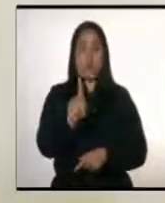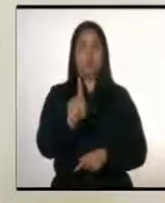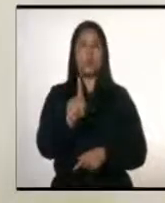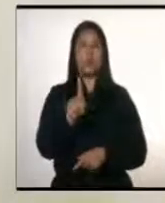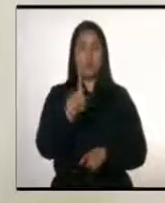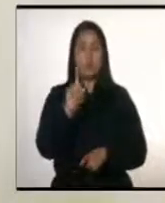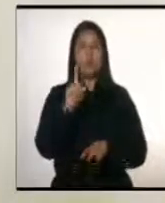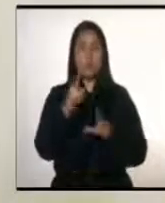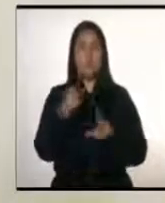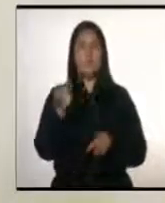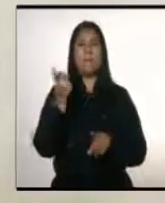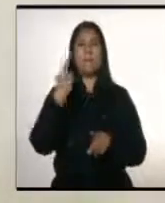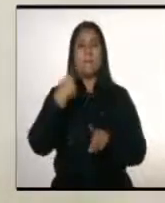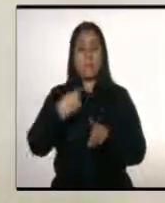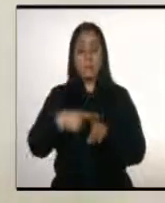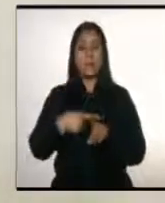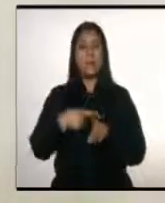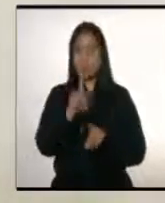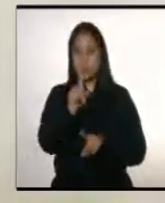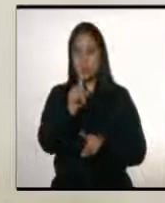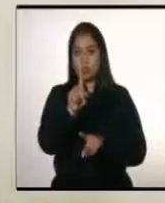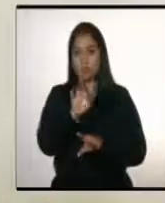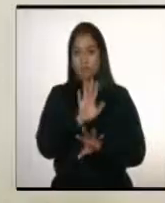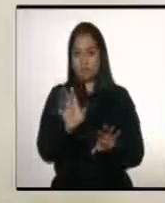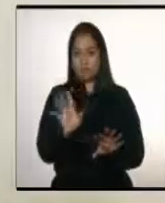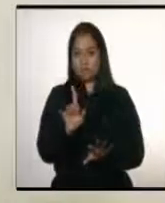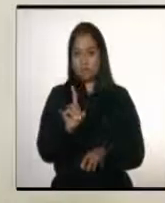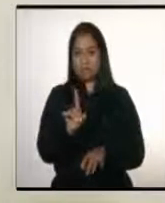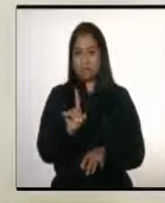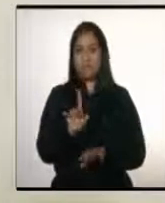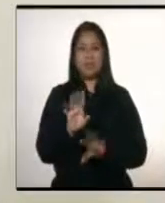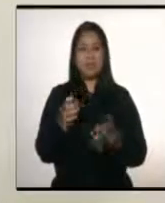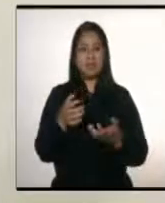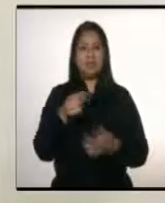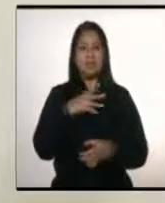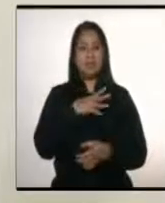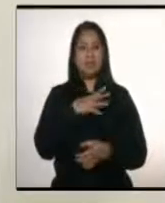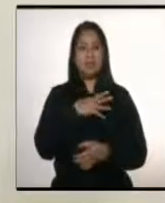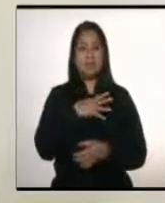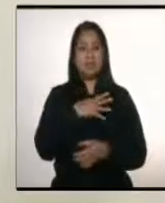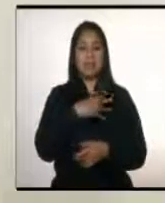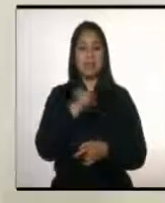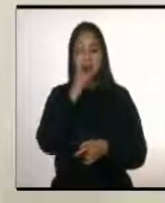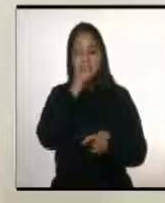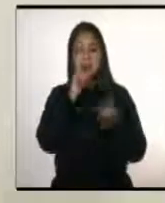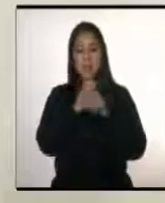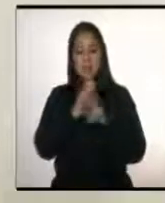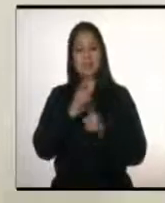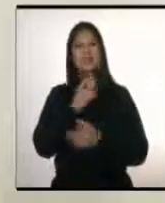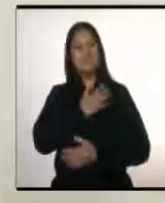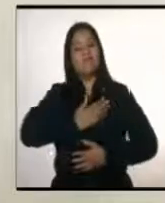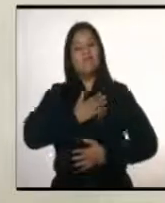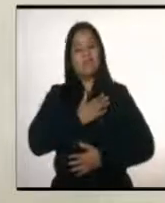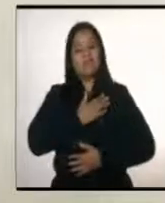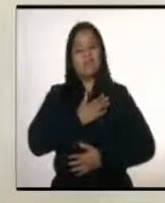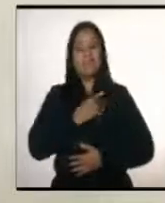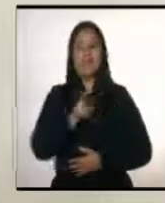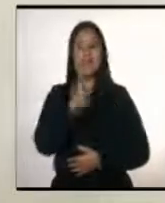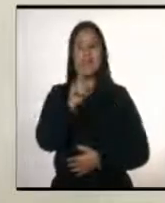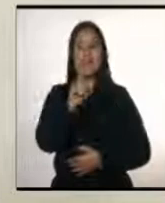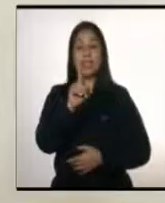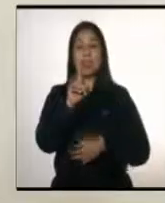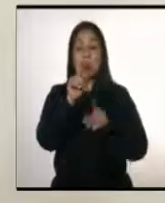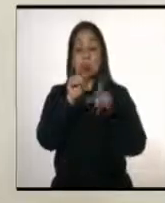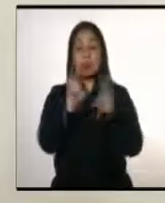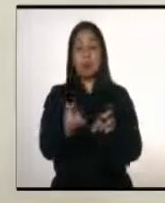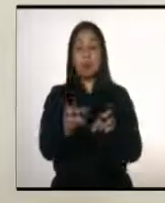coronavirus, uno, con lo cual tenemos también con agrado que indicar que hemos tenido un caso más